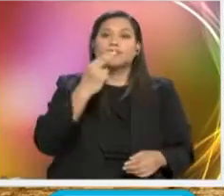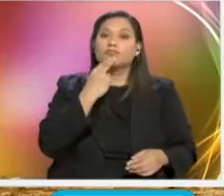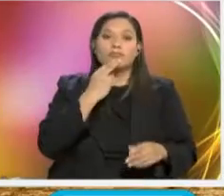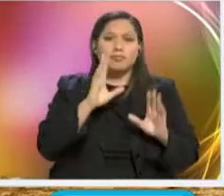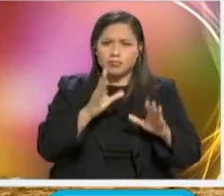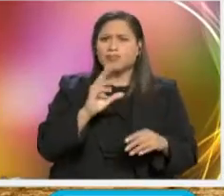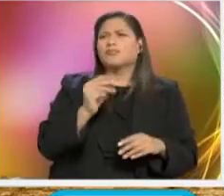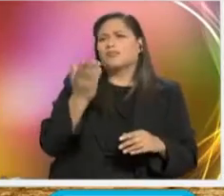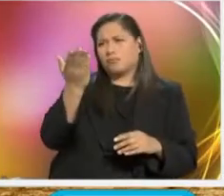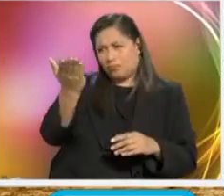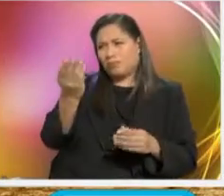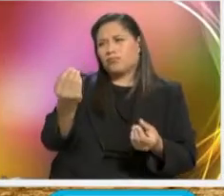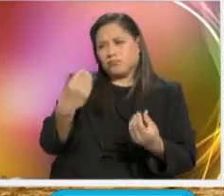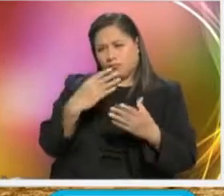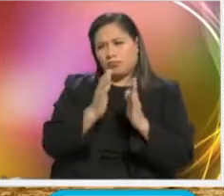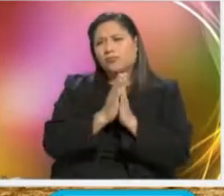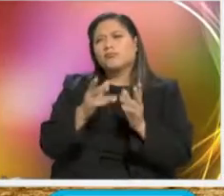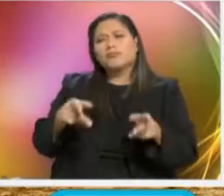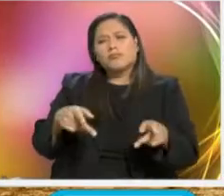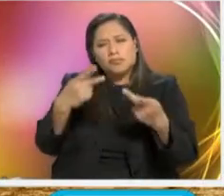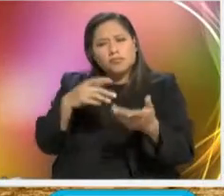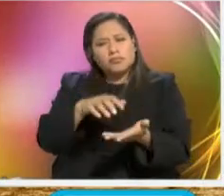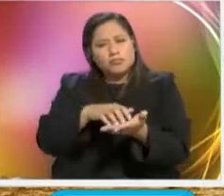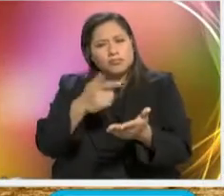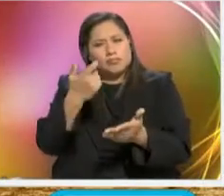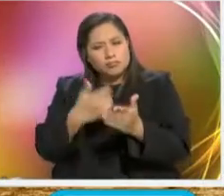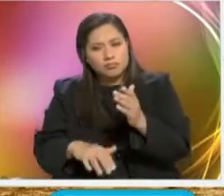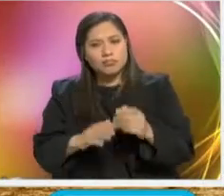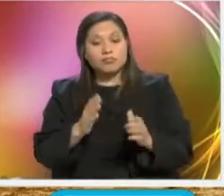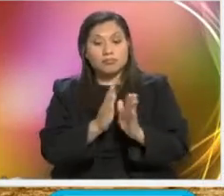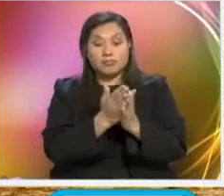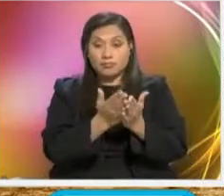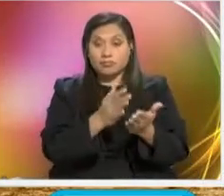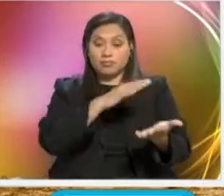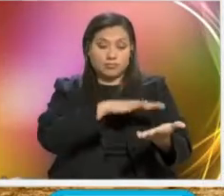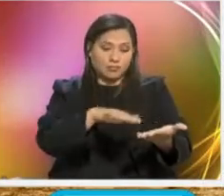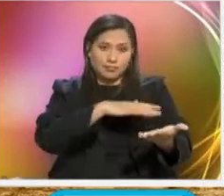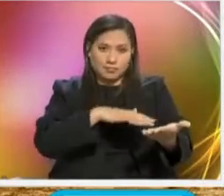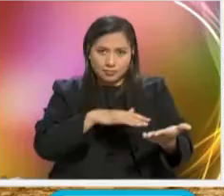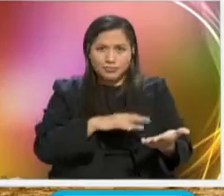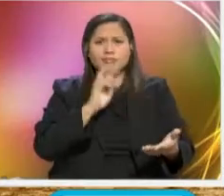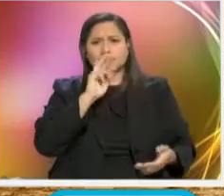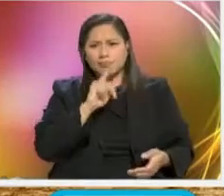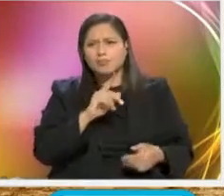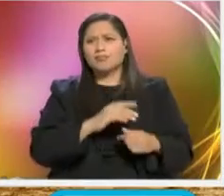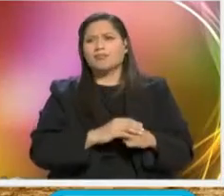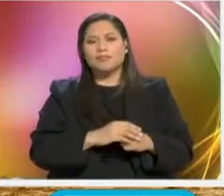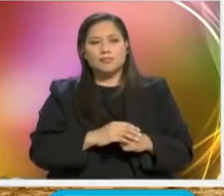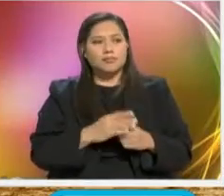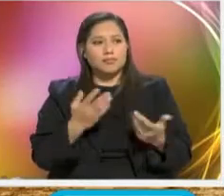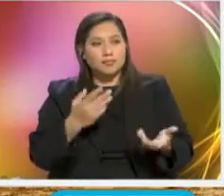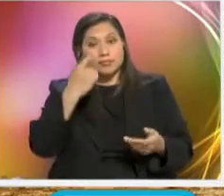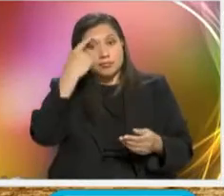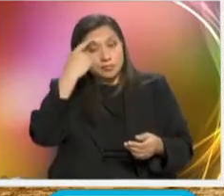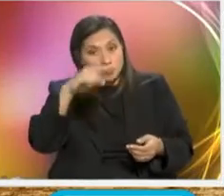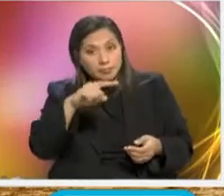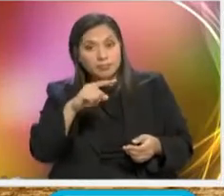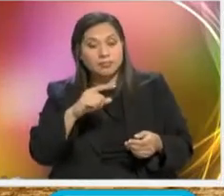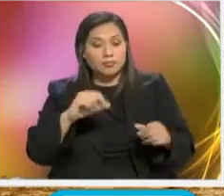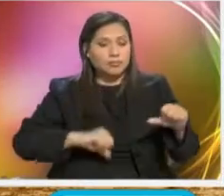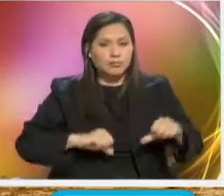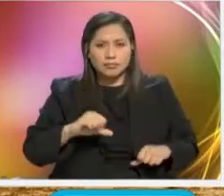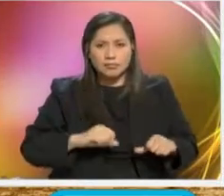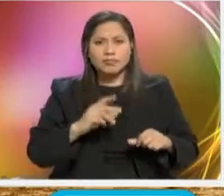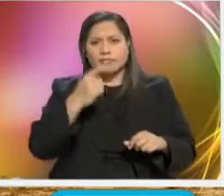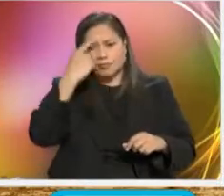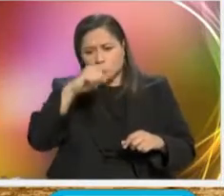Pues pídanselos o que se los puedan vender a lo mejor, ¿no? Sobre todo si son Usarlos. libros de lectura, ¿no? Que Claro. realmente no son para hacer ningún tipo De de ejercicios, actividades